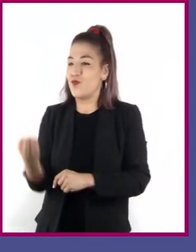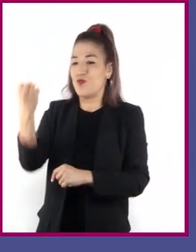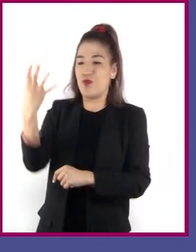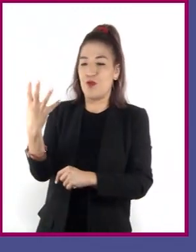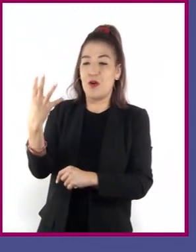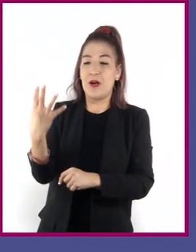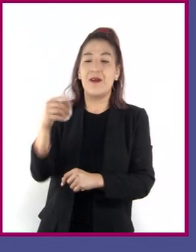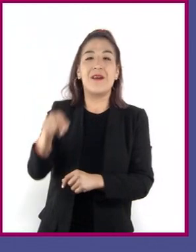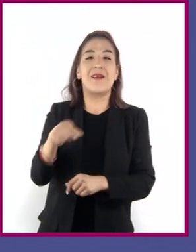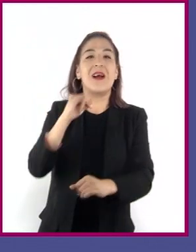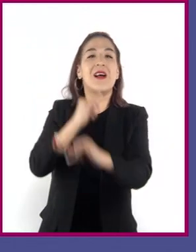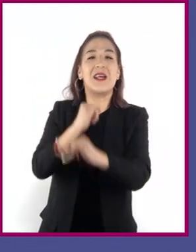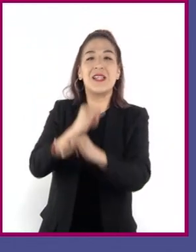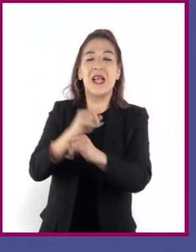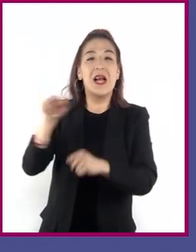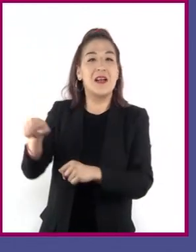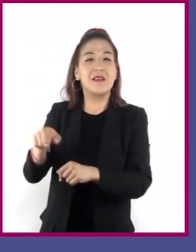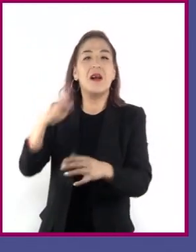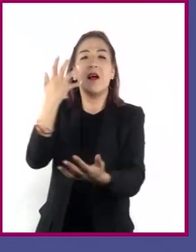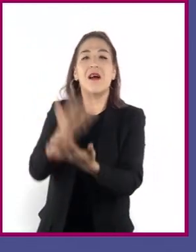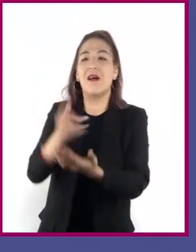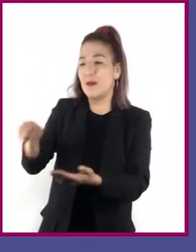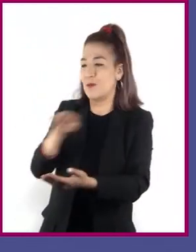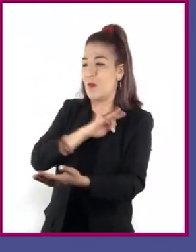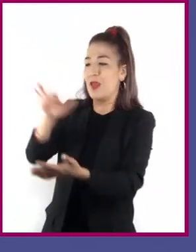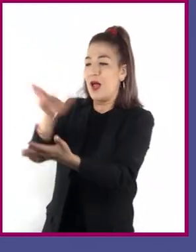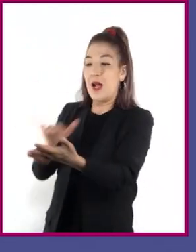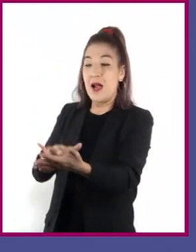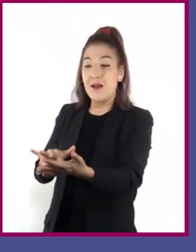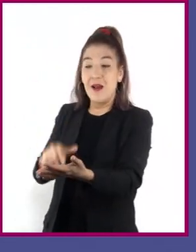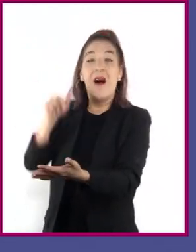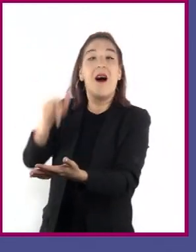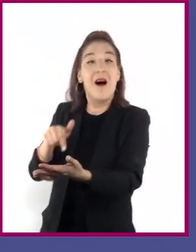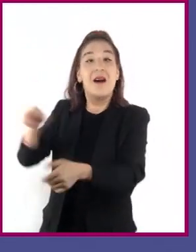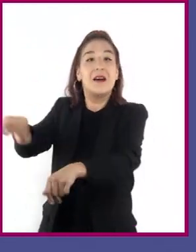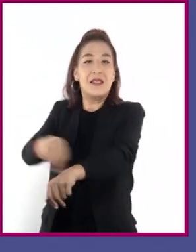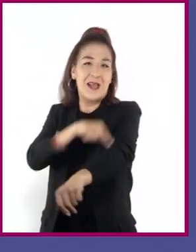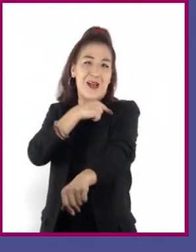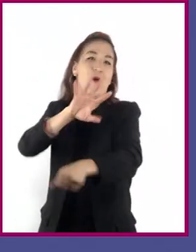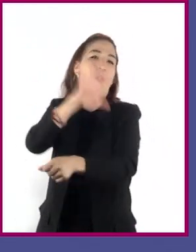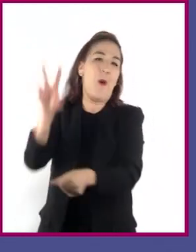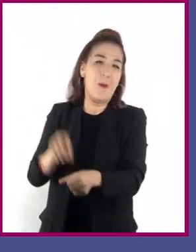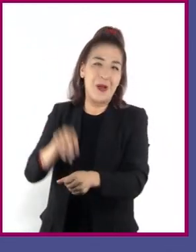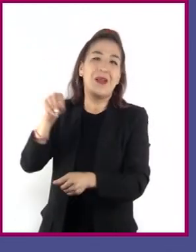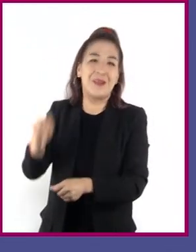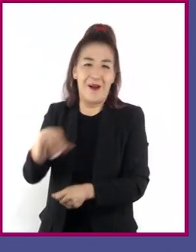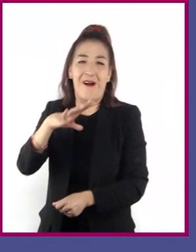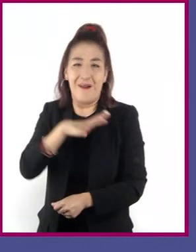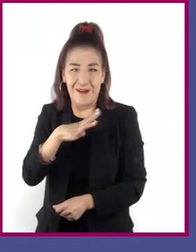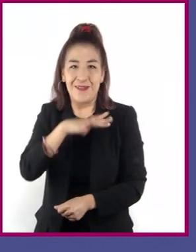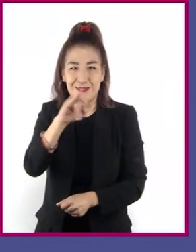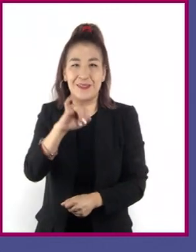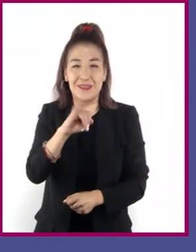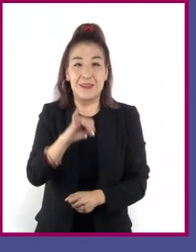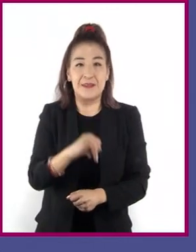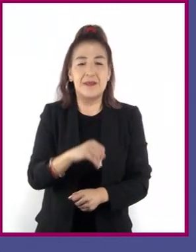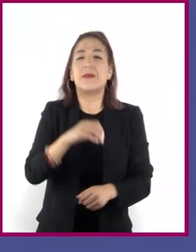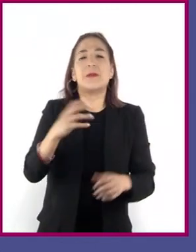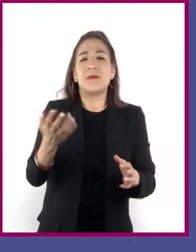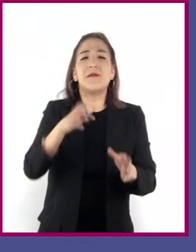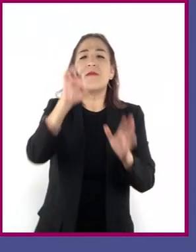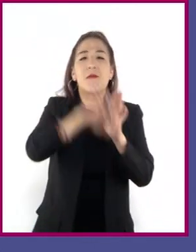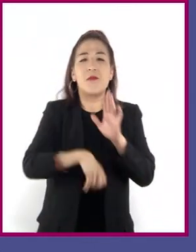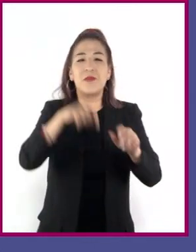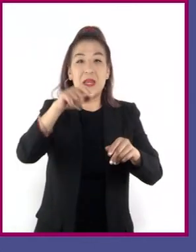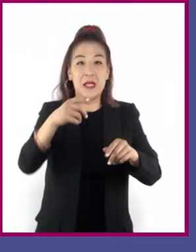en medio en turno y ahí va a poder leer completo el texto lo que también se hace es por ejemplo en las cabezas